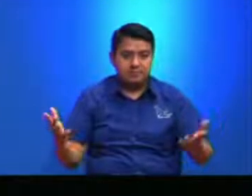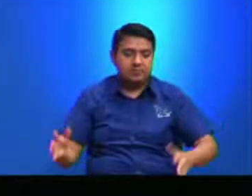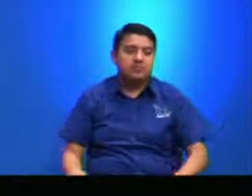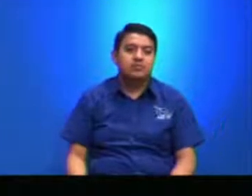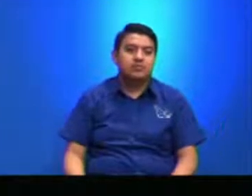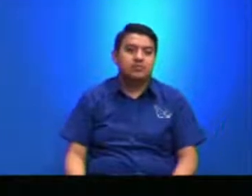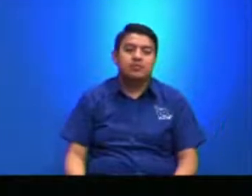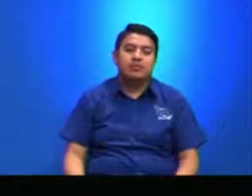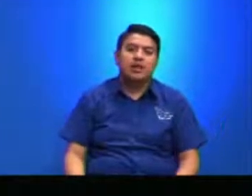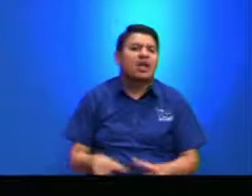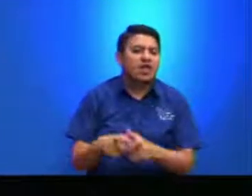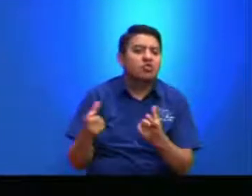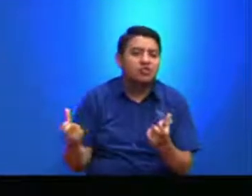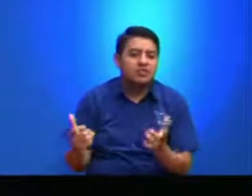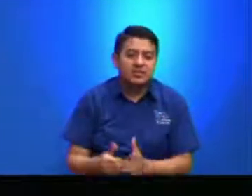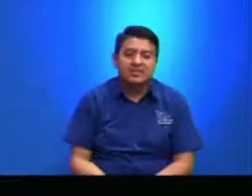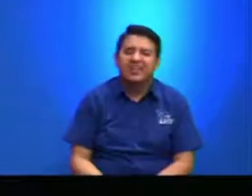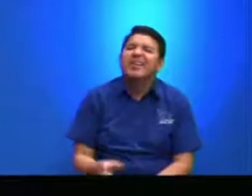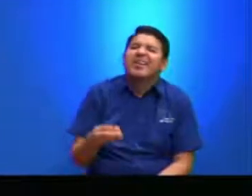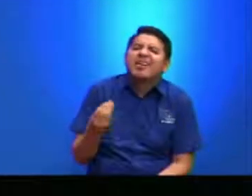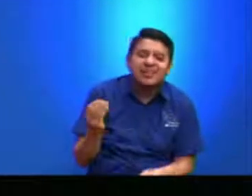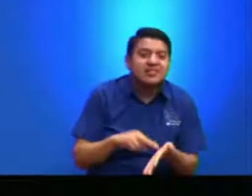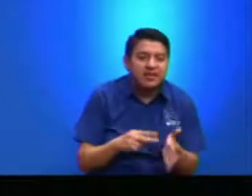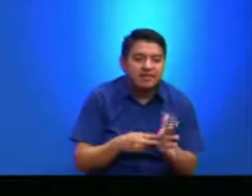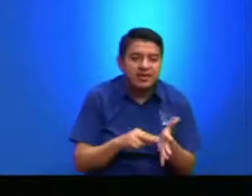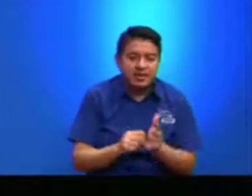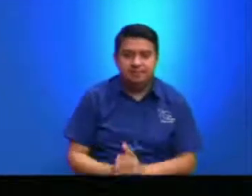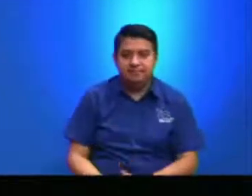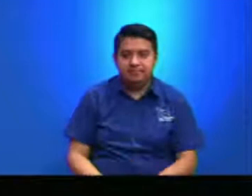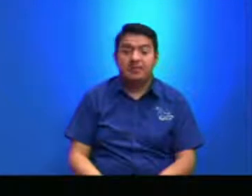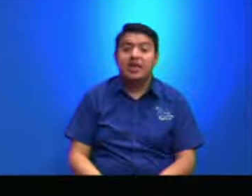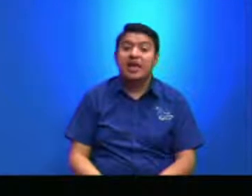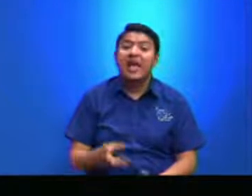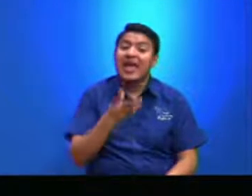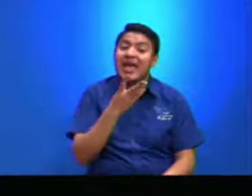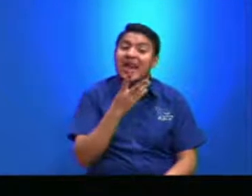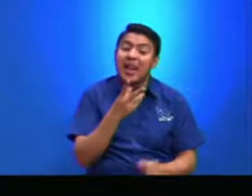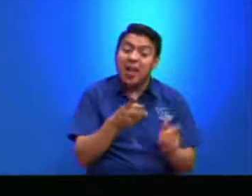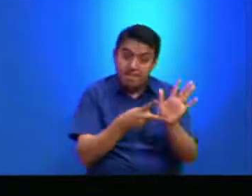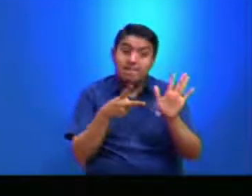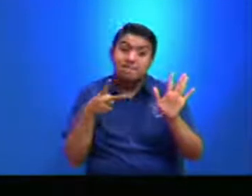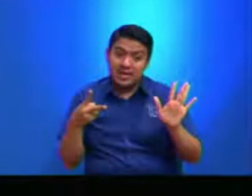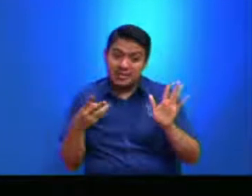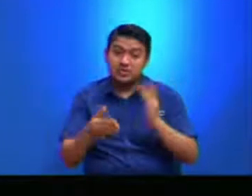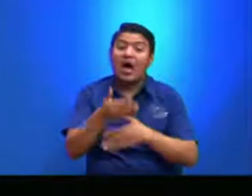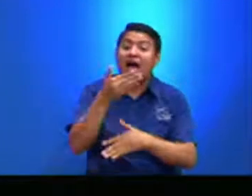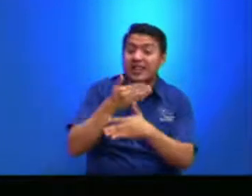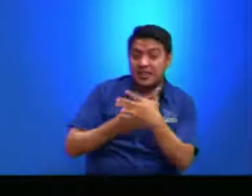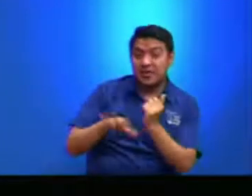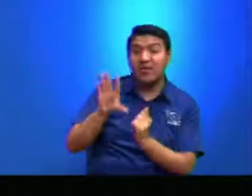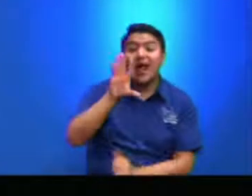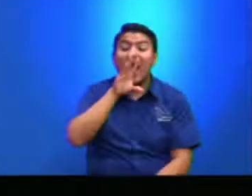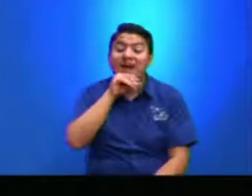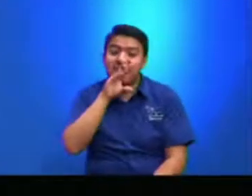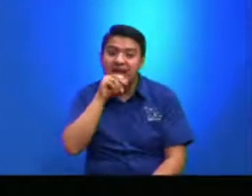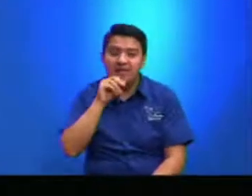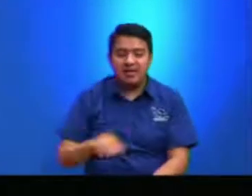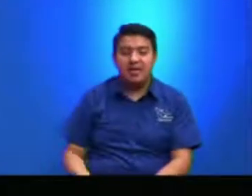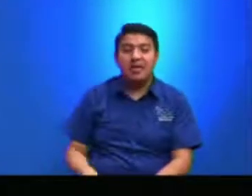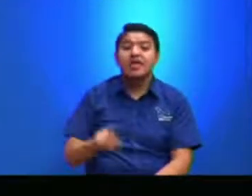hay hierba. Si no hay hierba, se secan los ojos. Entonces aquí está hablando de la palabra de